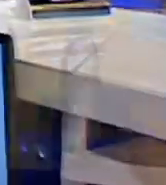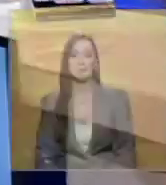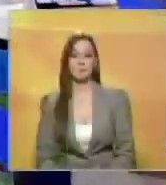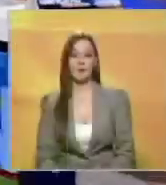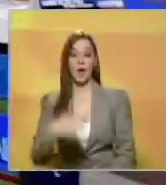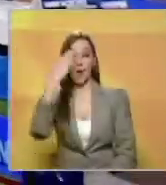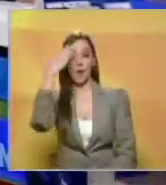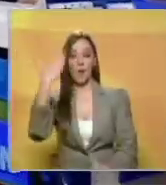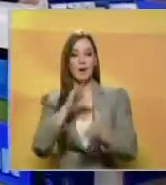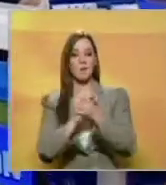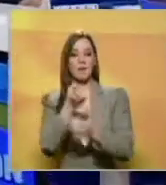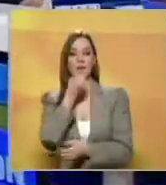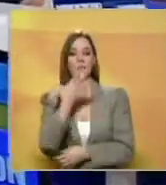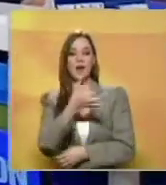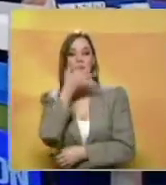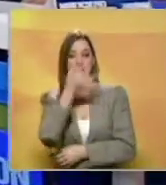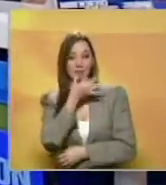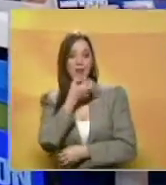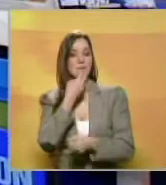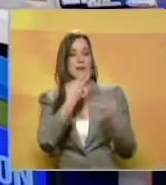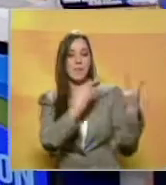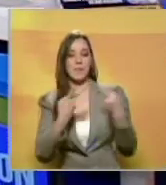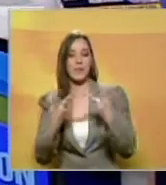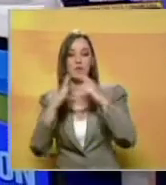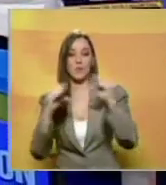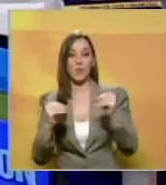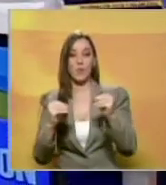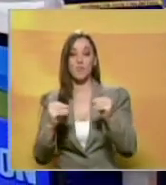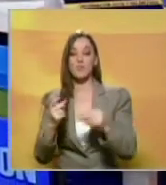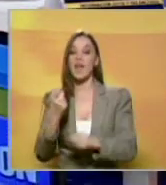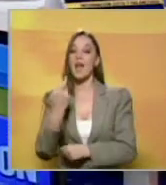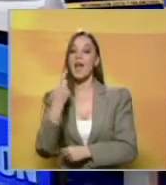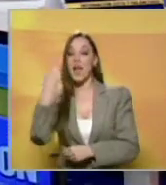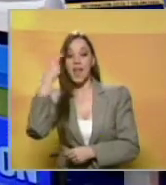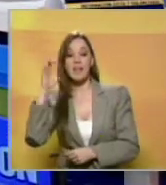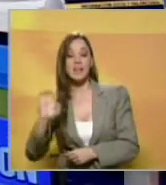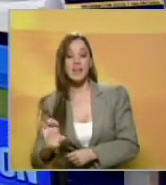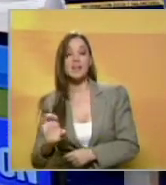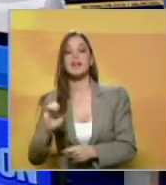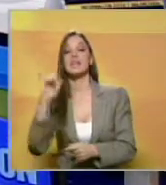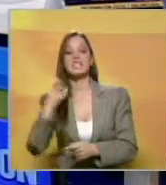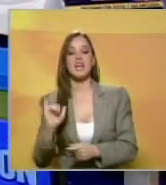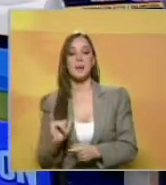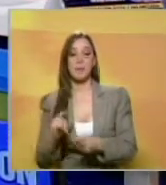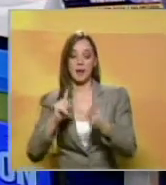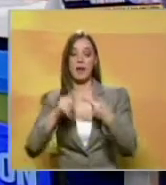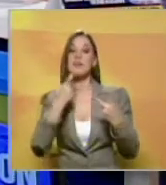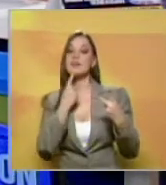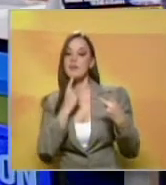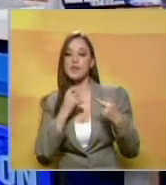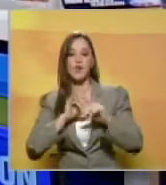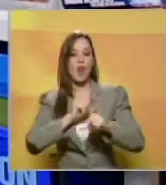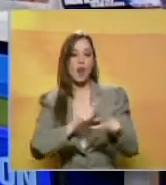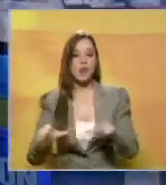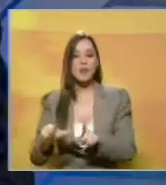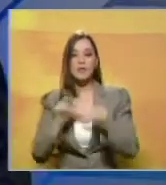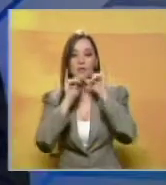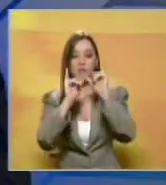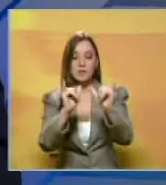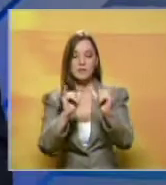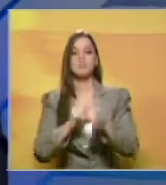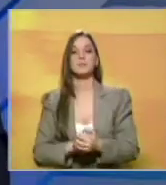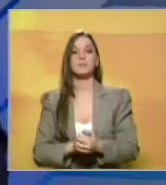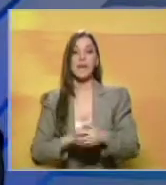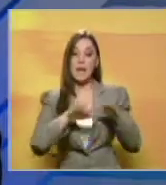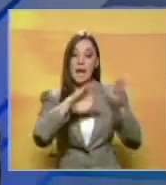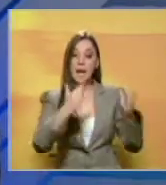¿Qué tal, amigos? Muy buenas tardes, sean todos bienvenidos. Entre Ina Yepes y Eduardo Rodríguez Yoliti estamos listos para las informaciones. La Mesa